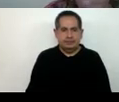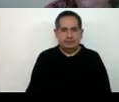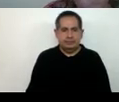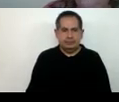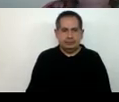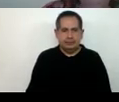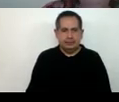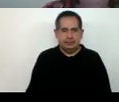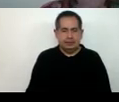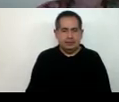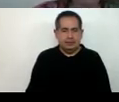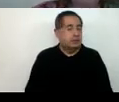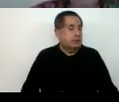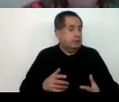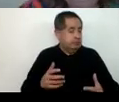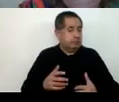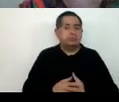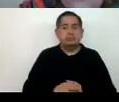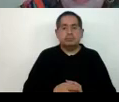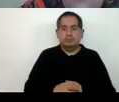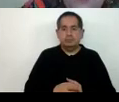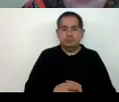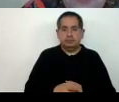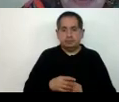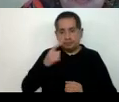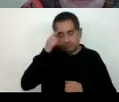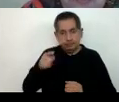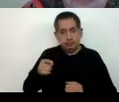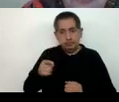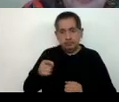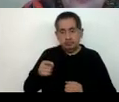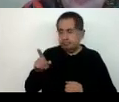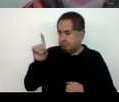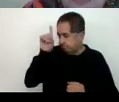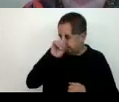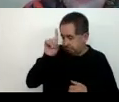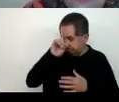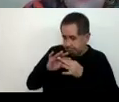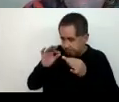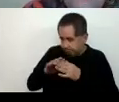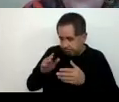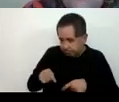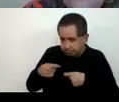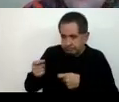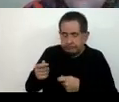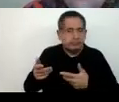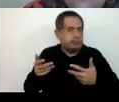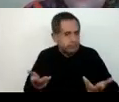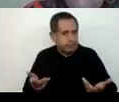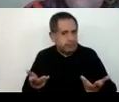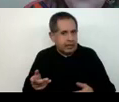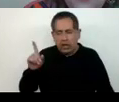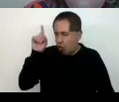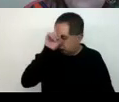Y bueno, para poder llevar a cabo el proceso de orientación consejería, pues una vez que se dan